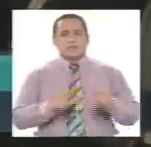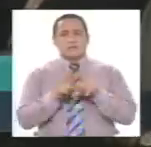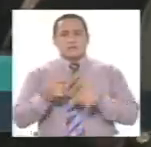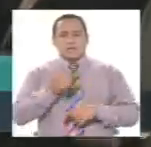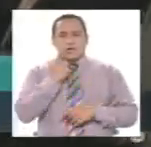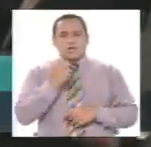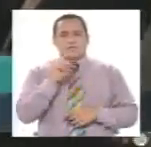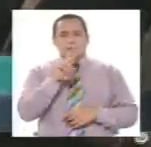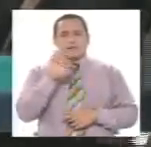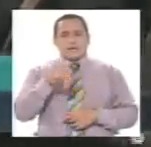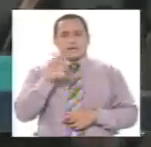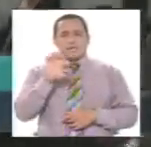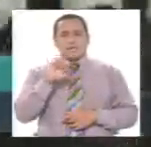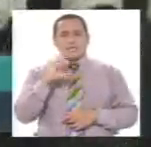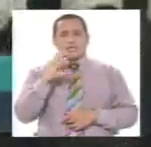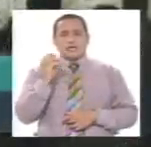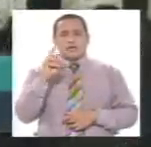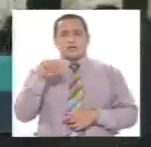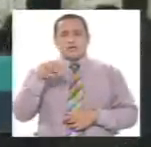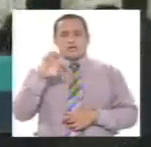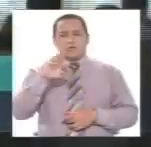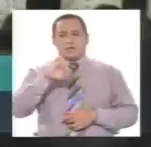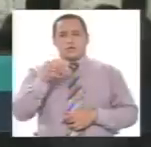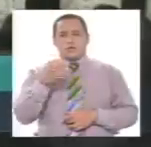René Cornejo Díaz.